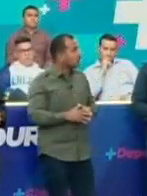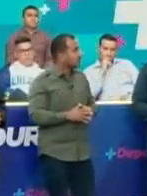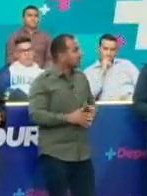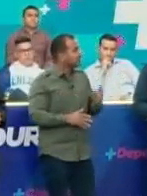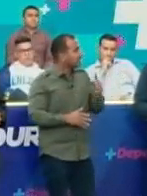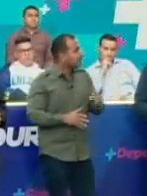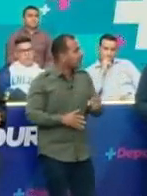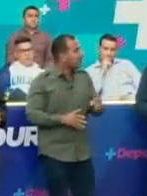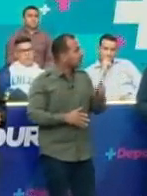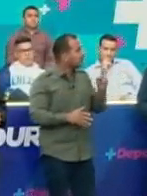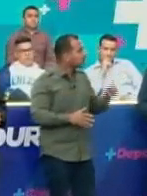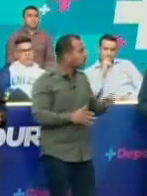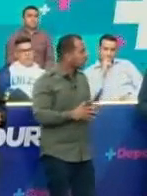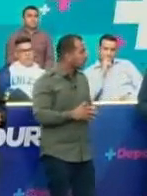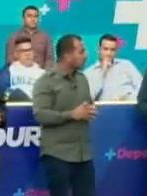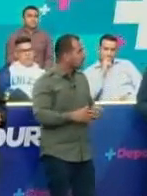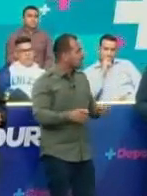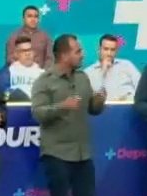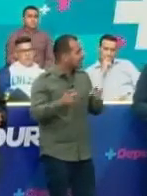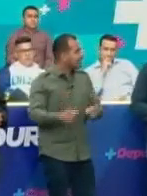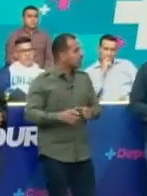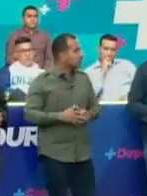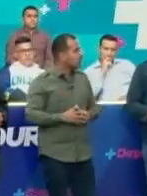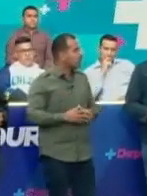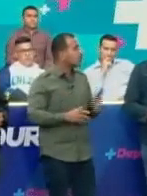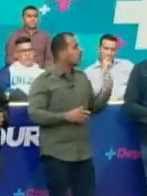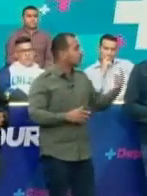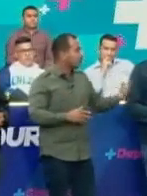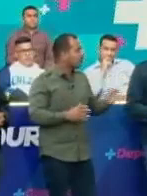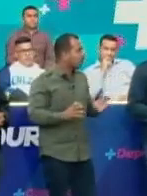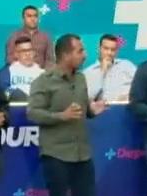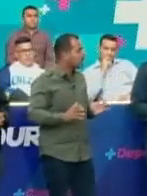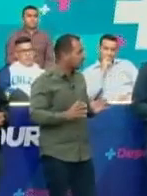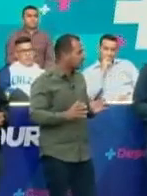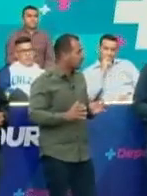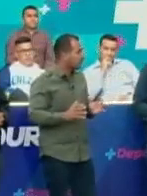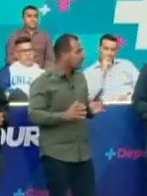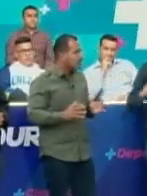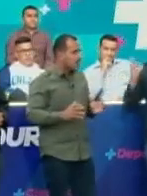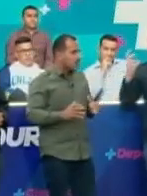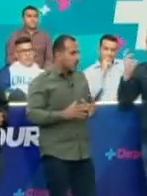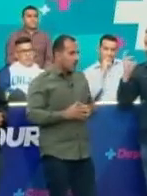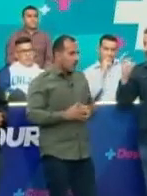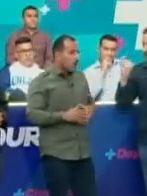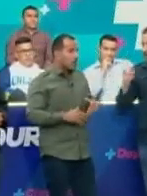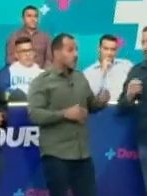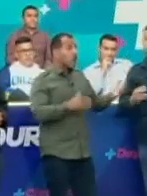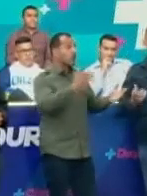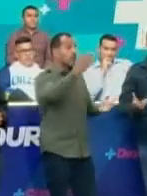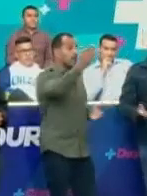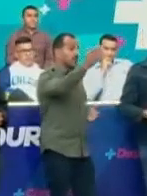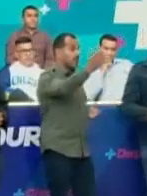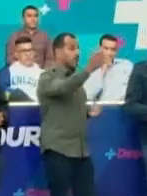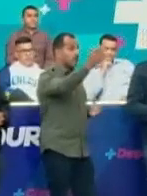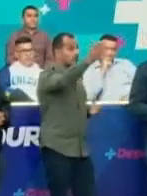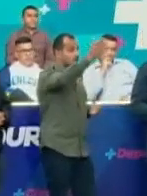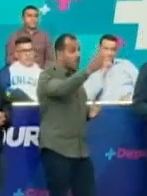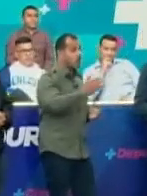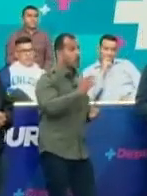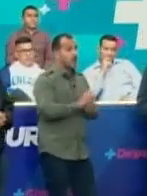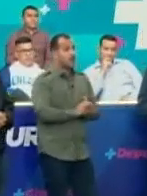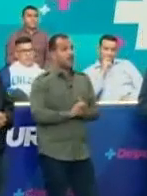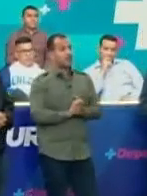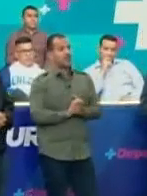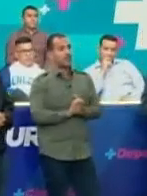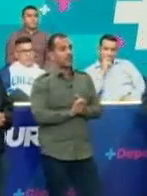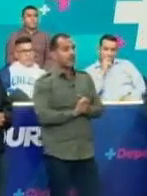solo su abuelita, trabaja y estudia. Y él cría a sus 5 hermanos y fue el mejor promedio de su liceo. O niños con discapacidad auditiva, como